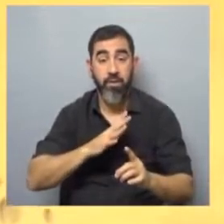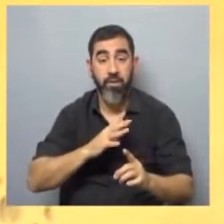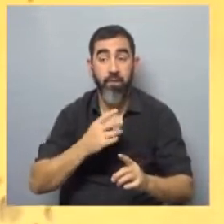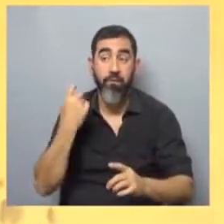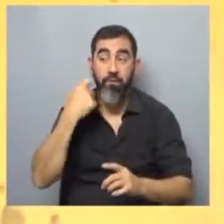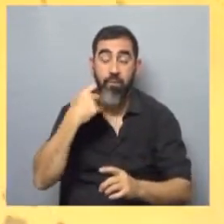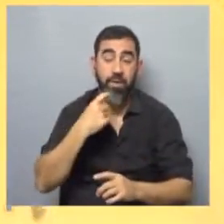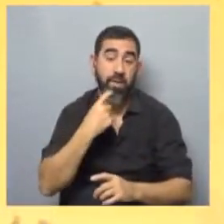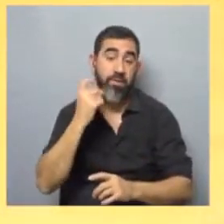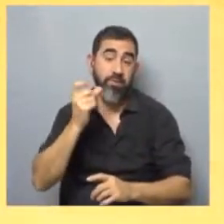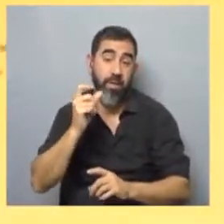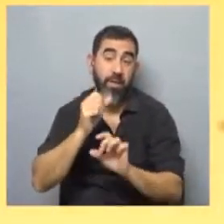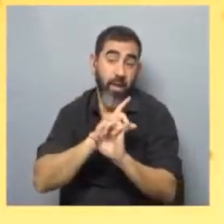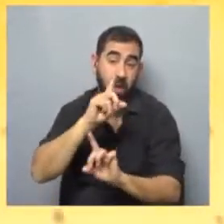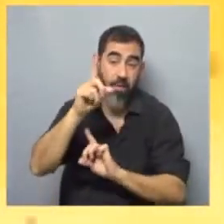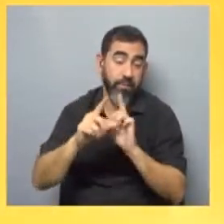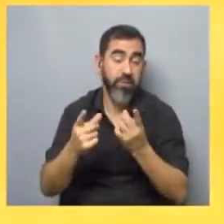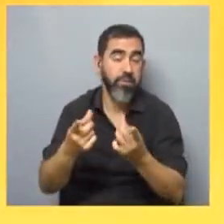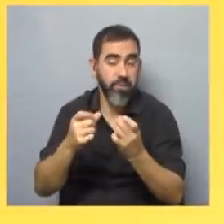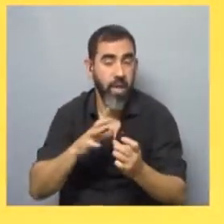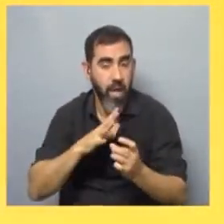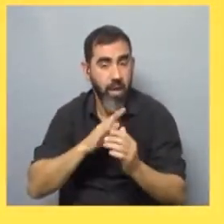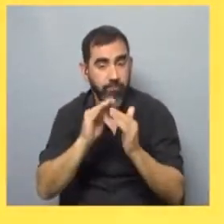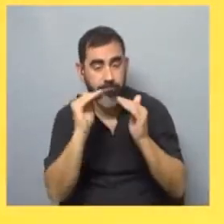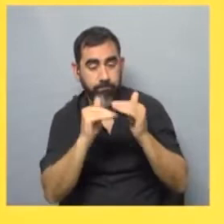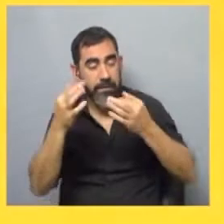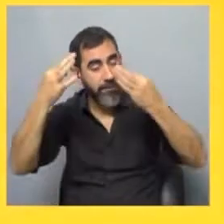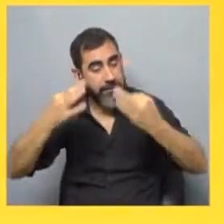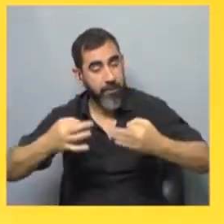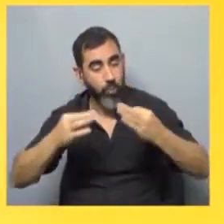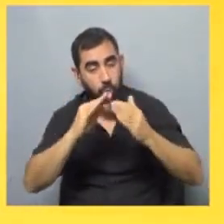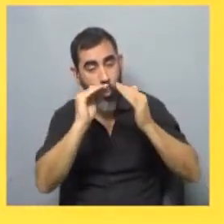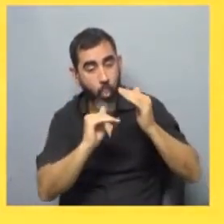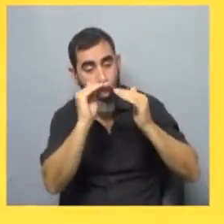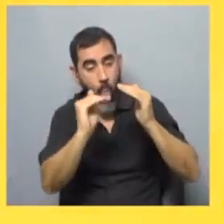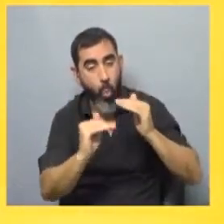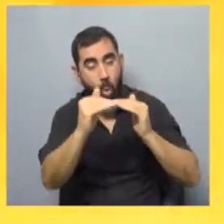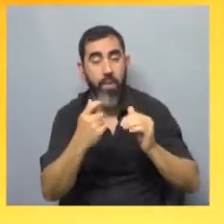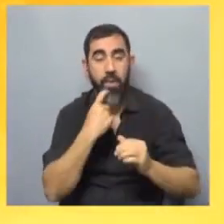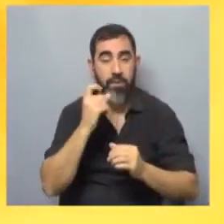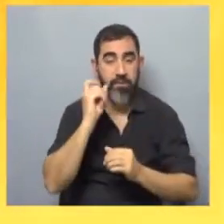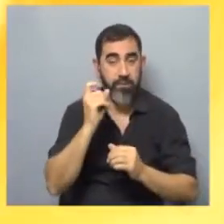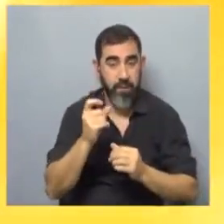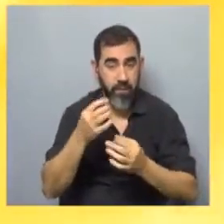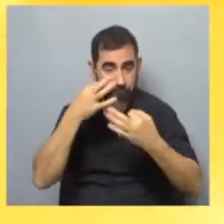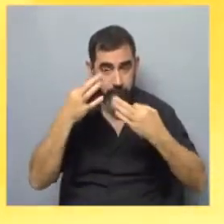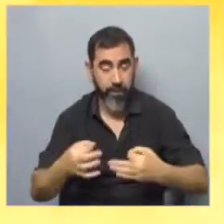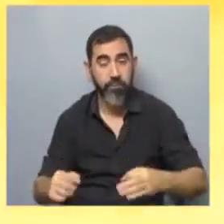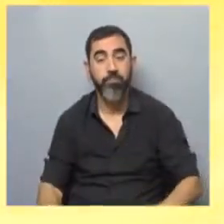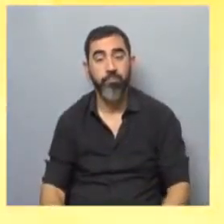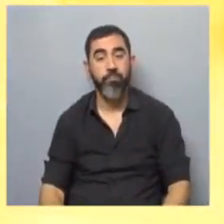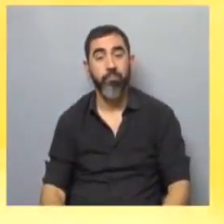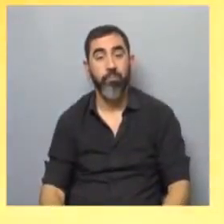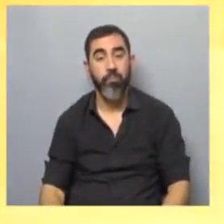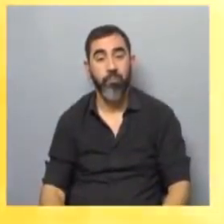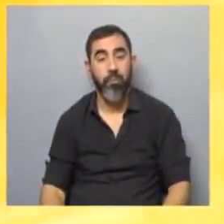debilidades, ¿no? O sea, la necesidad de tener con seguridad la oferta para cubrir la demanda. Claro, la capacidad